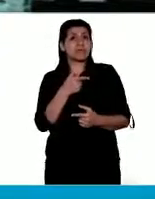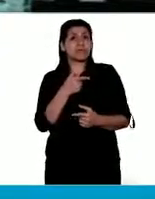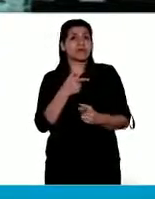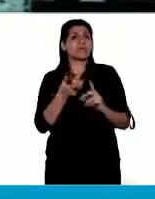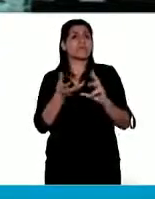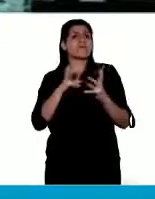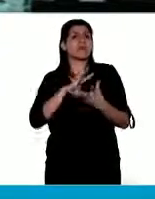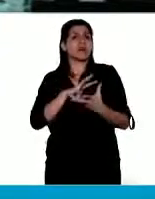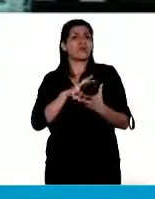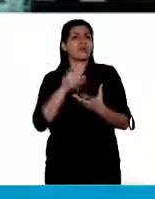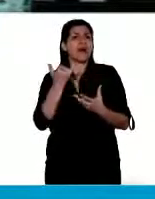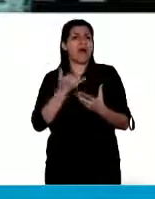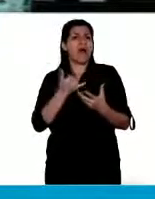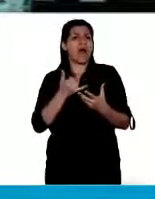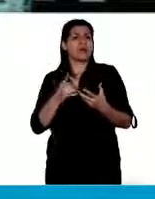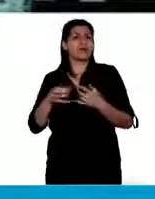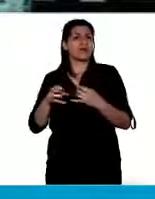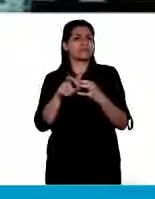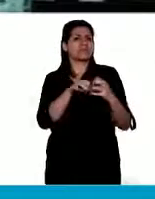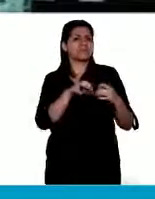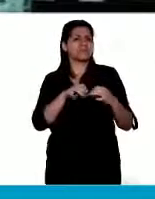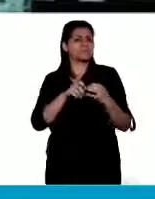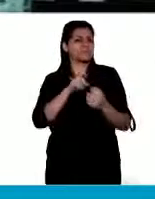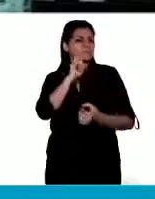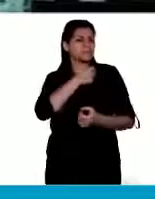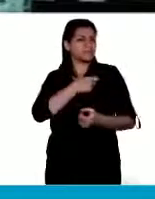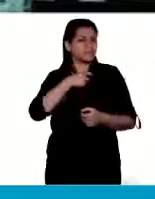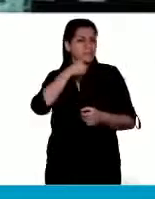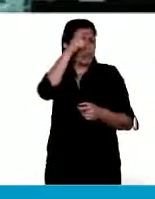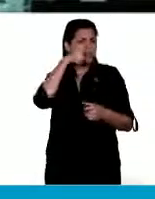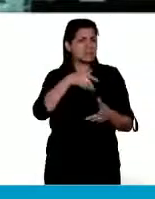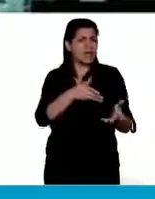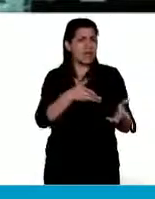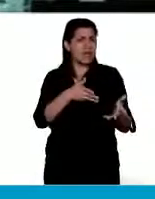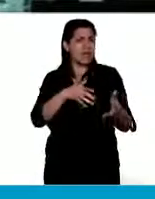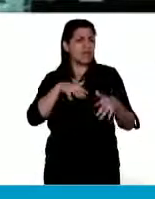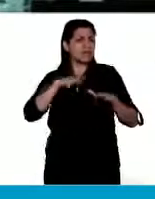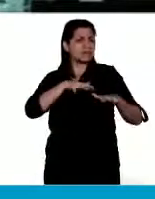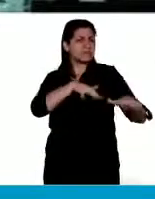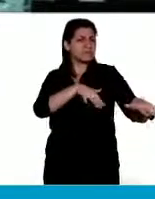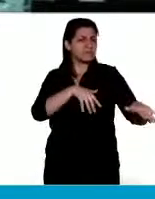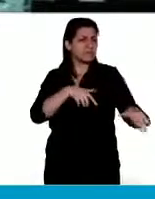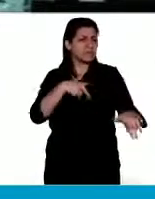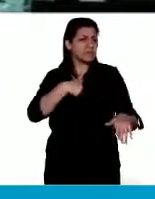una rebelión policial que nosotros rápidamente